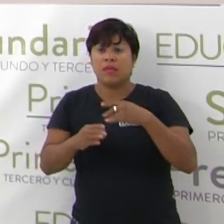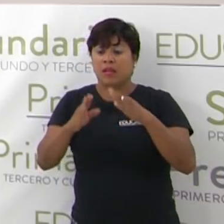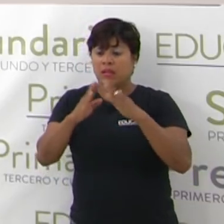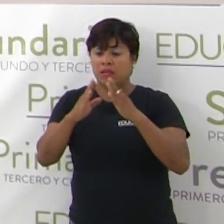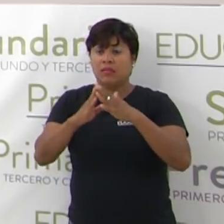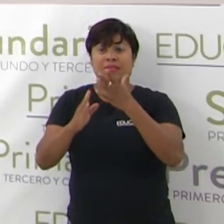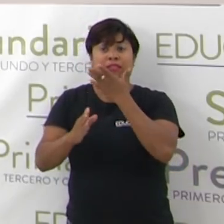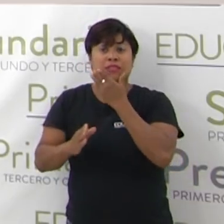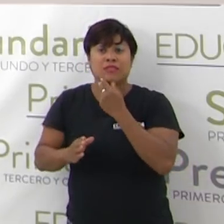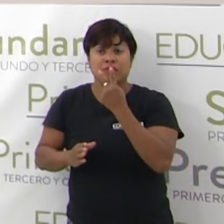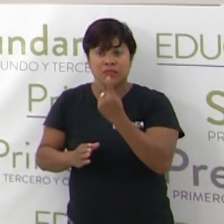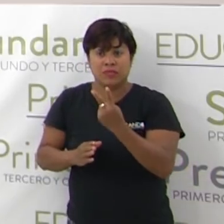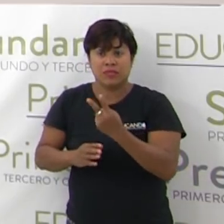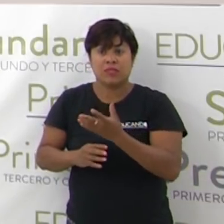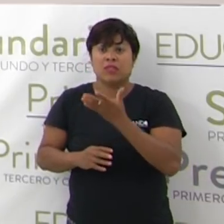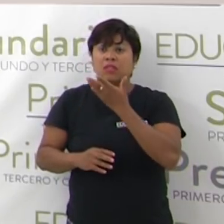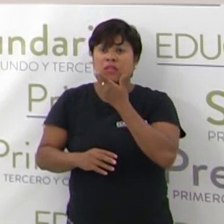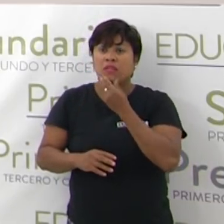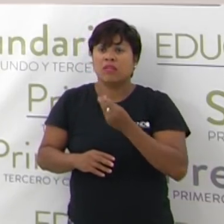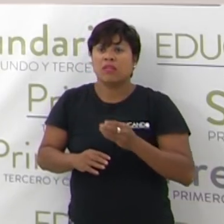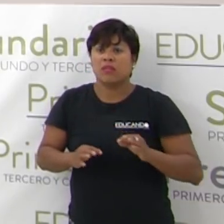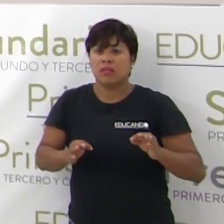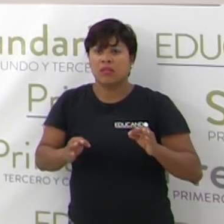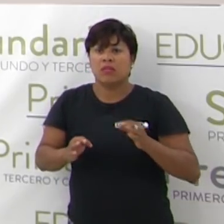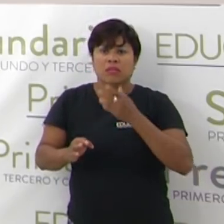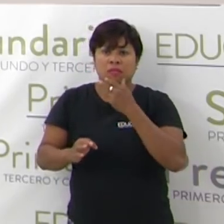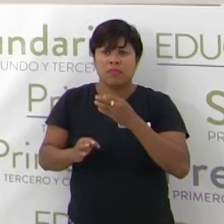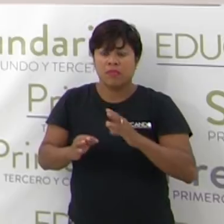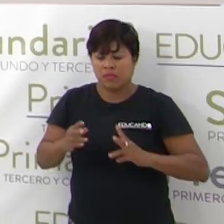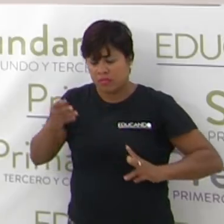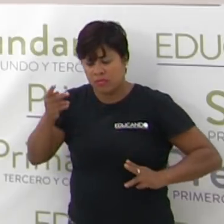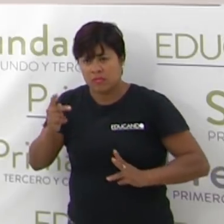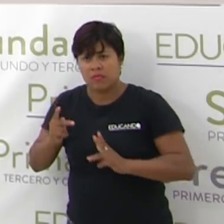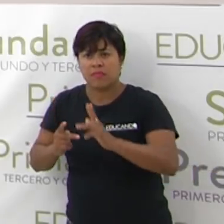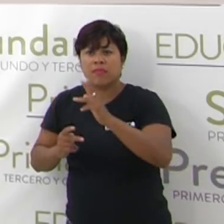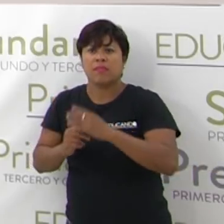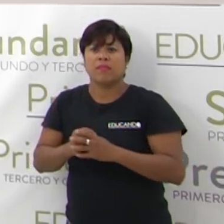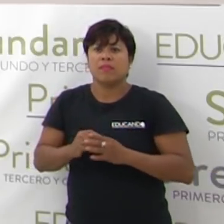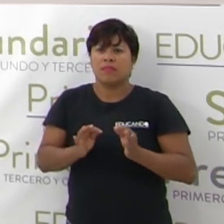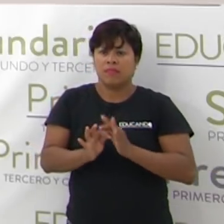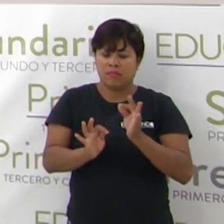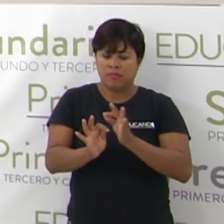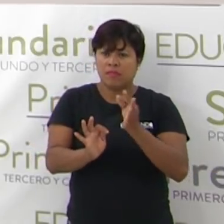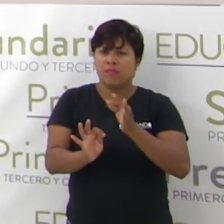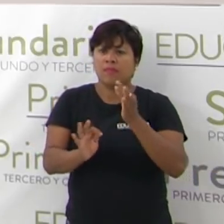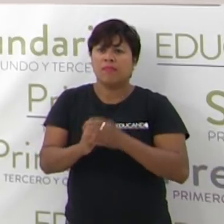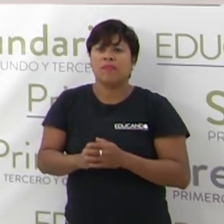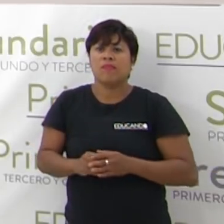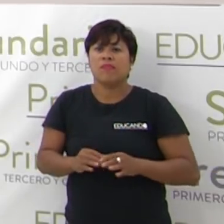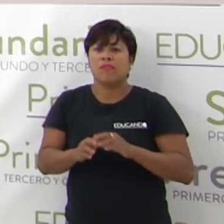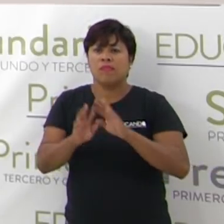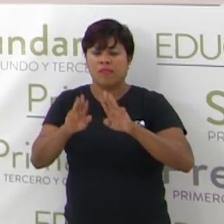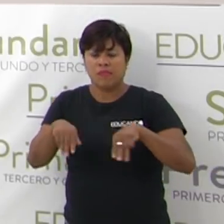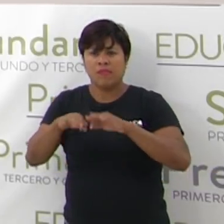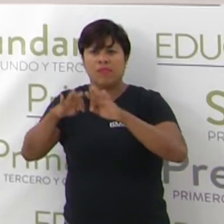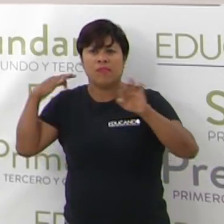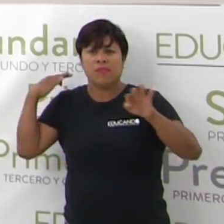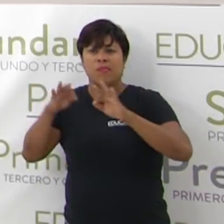sastres hacían como que cortaban, como que cosían y como que